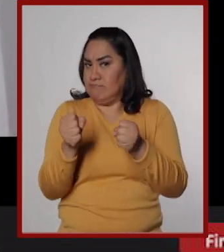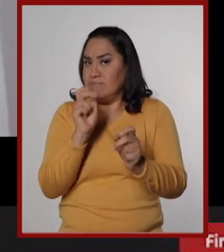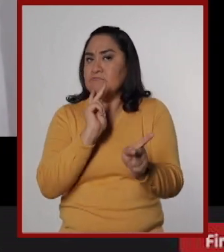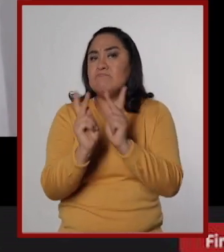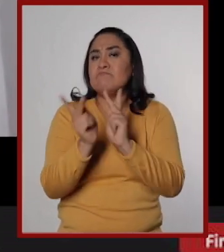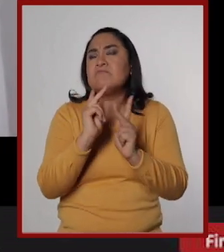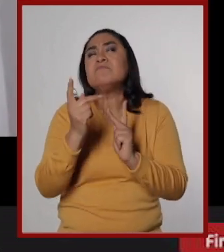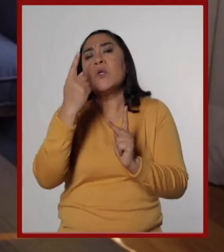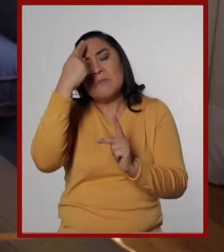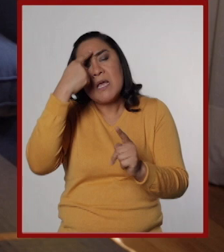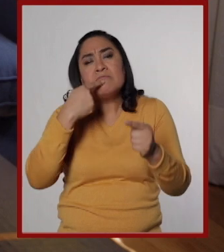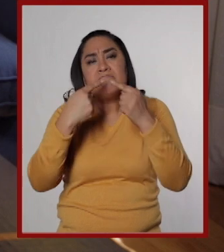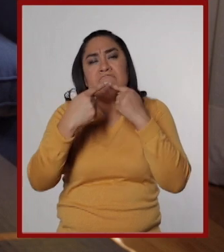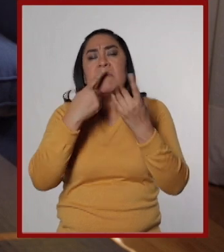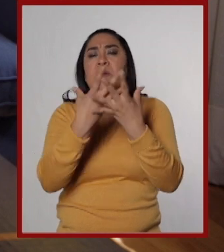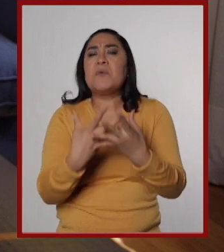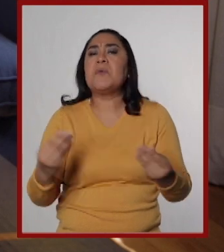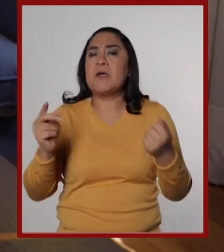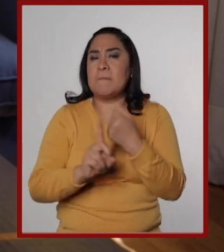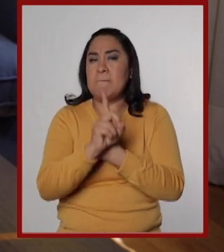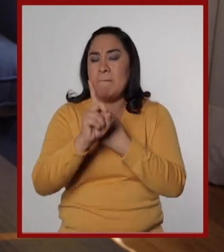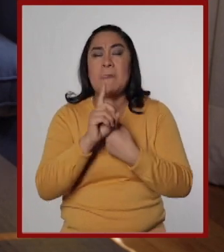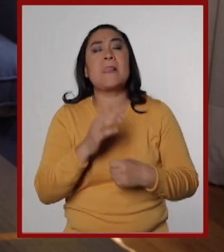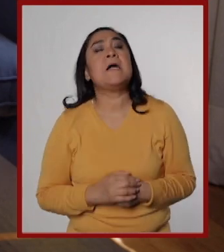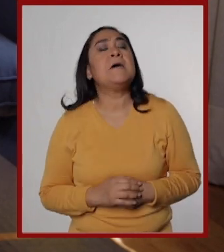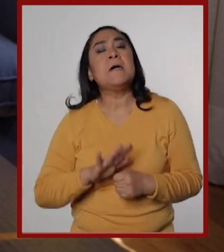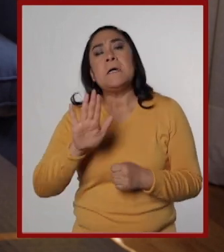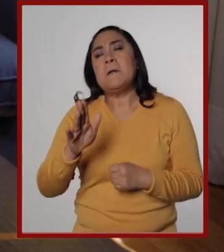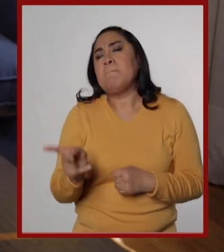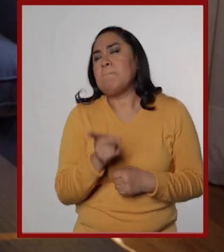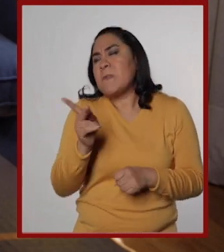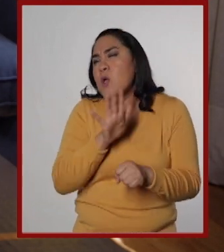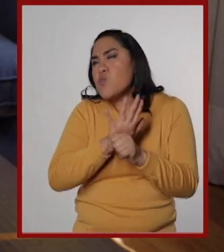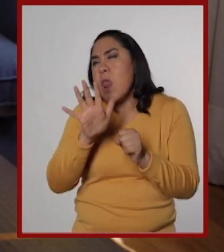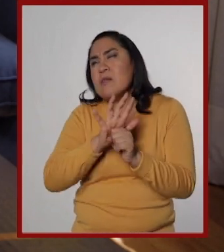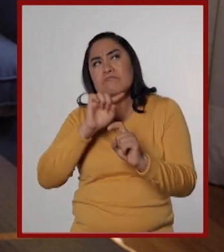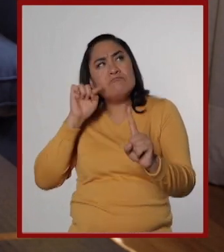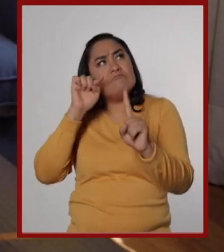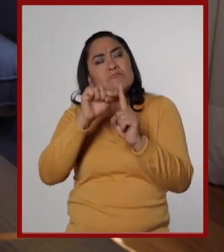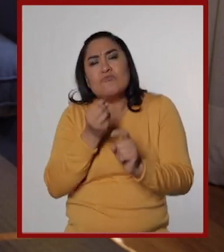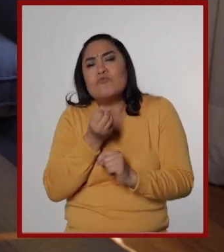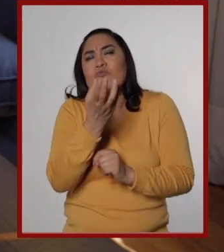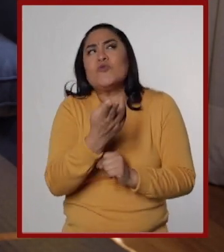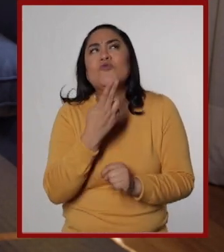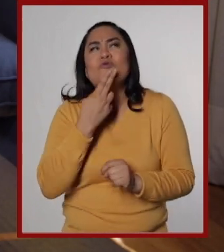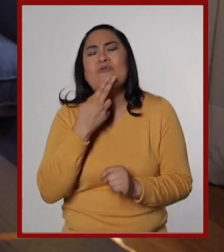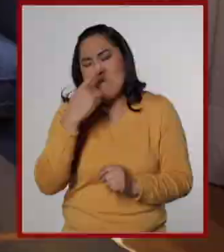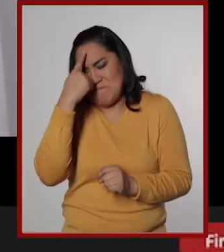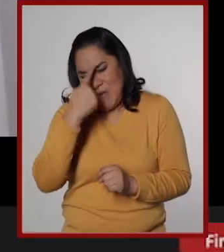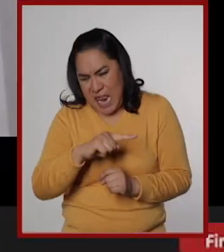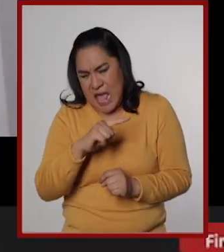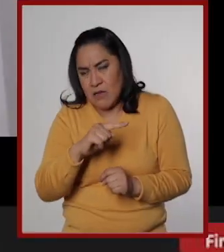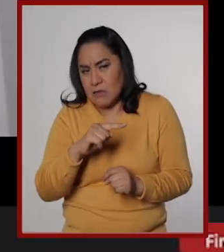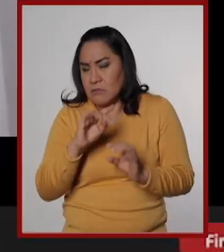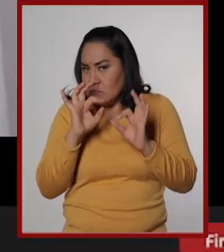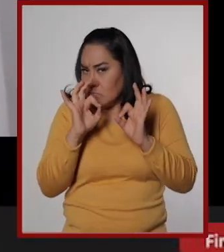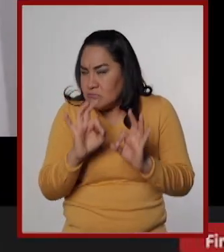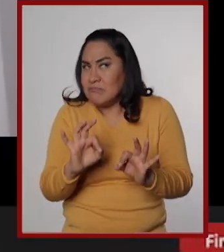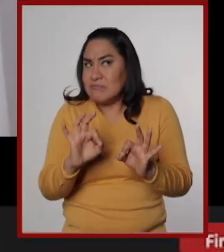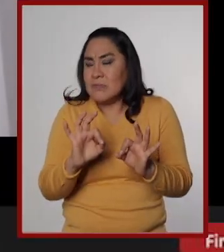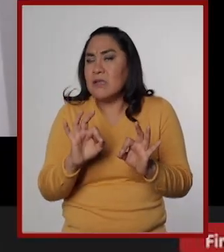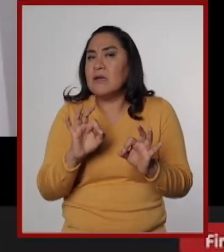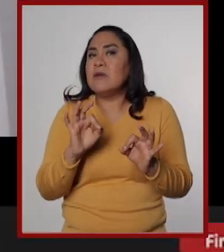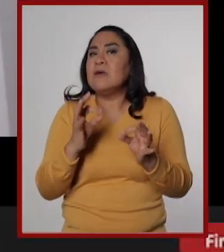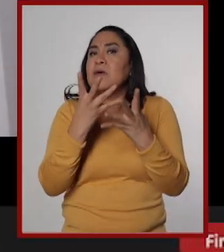encontrar soluciones, ¿no? ¿Cuál sería una clave para poder empezar a trabajar? O sea, el decir, a ver, acepto trabajar con el